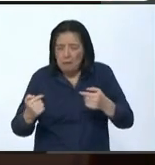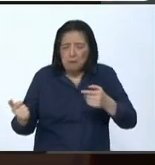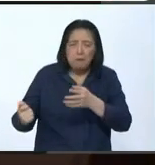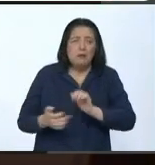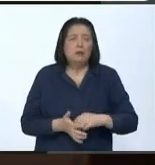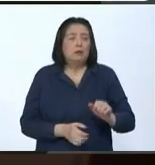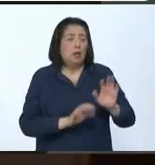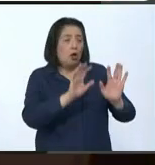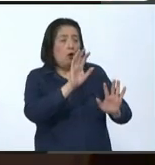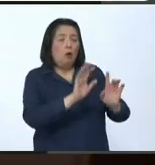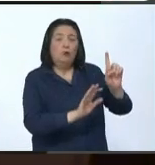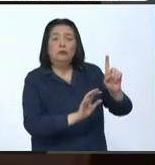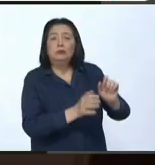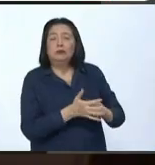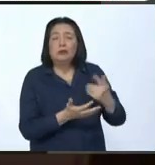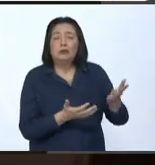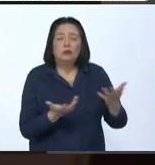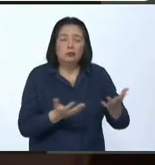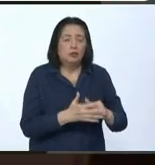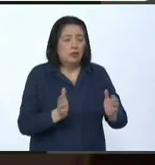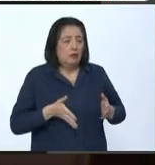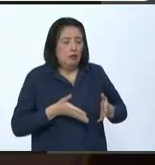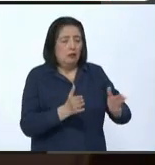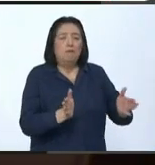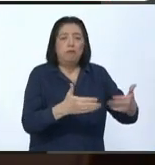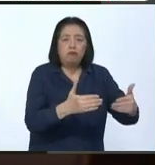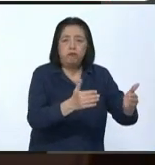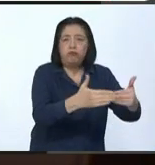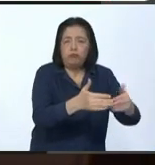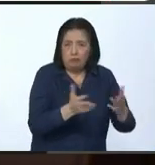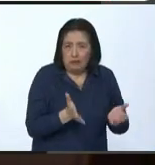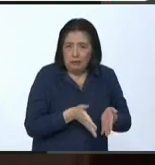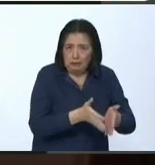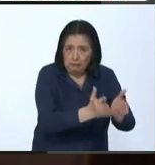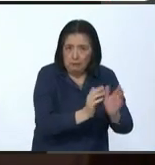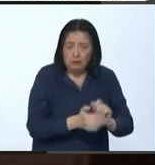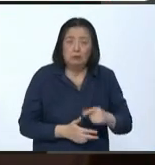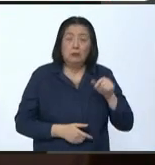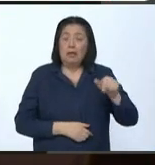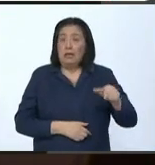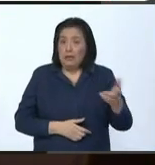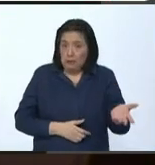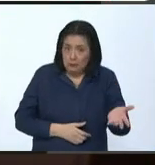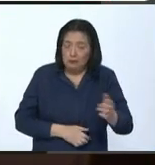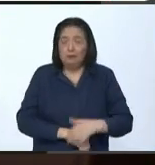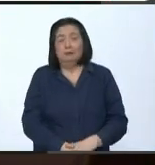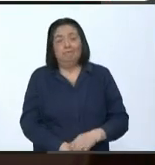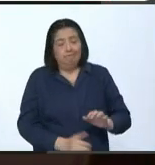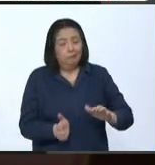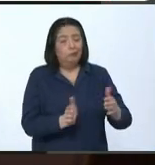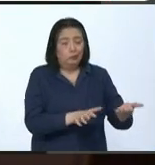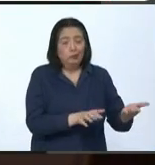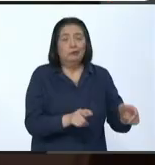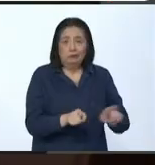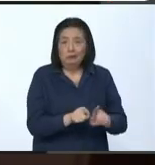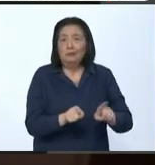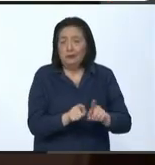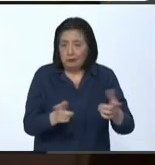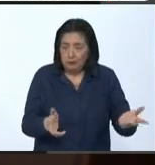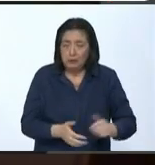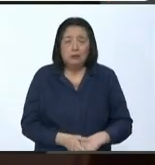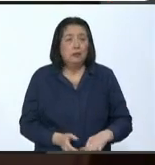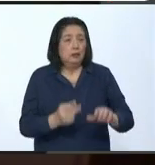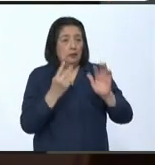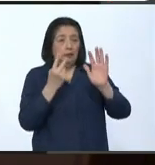y 11 en el curso de bloqueos de vías. En esas circunstancias murieron también